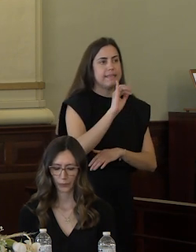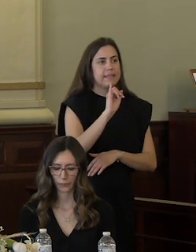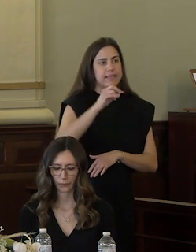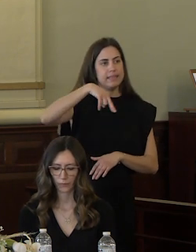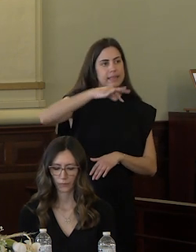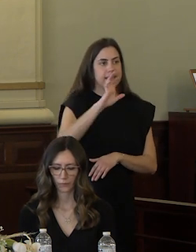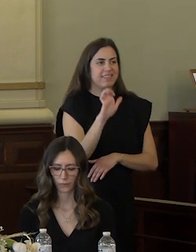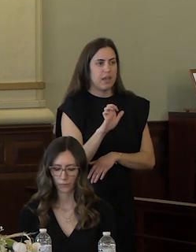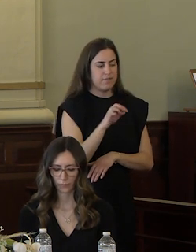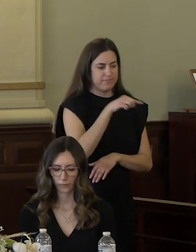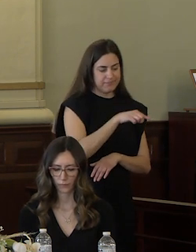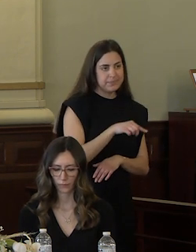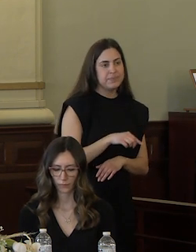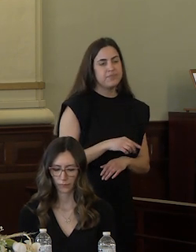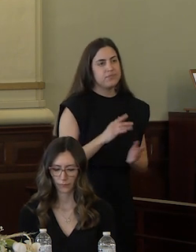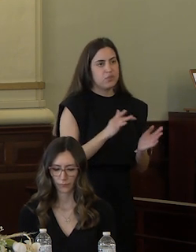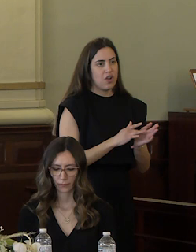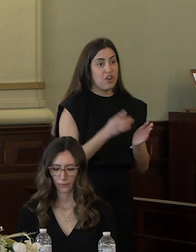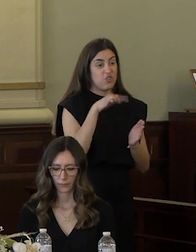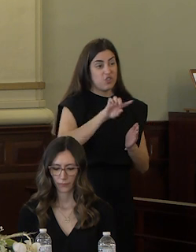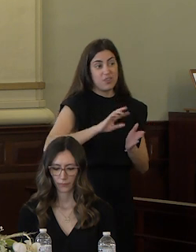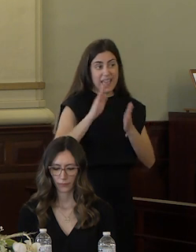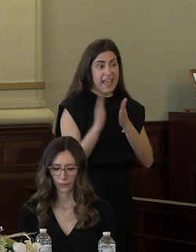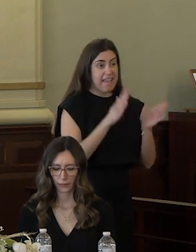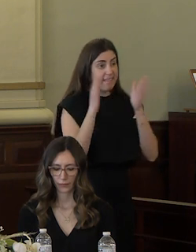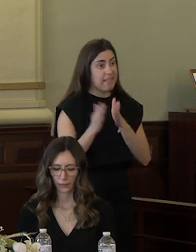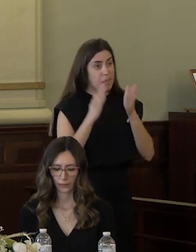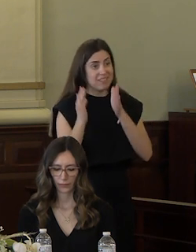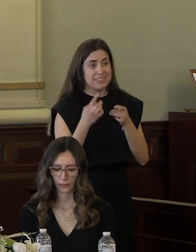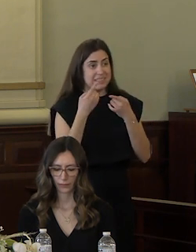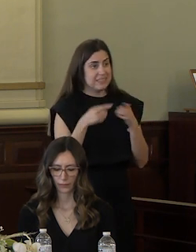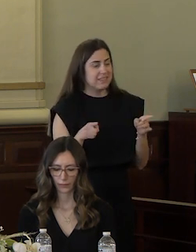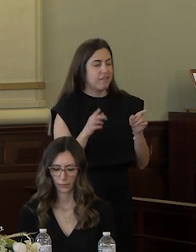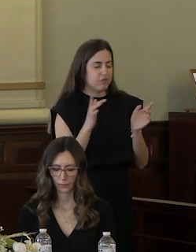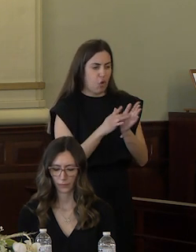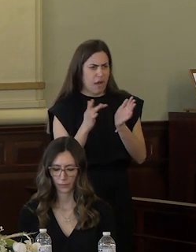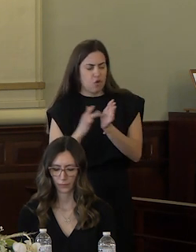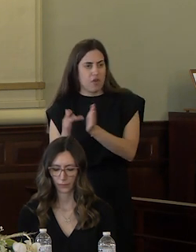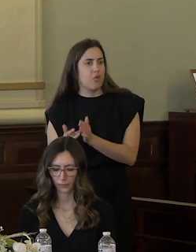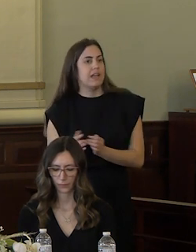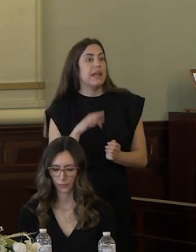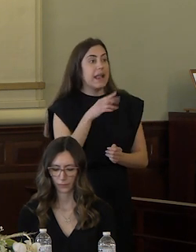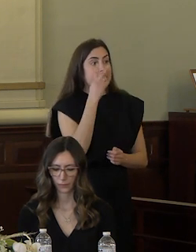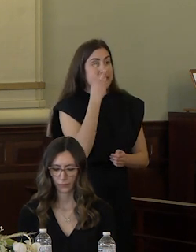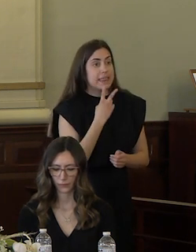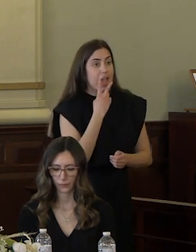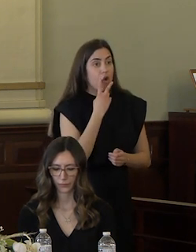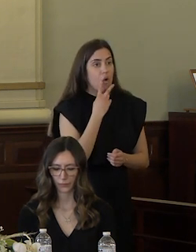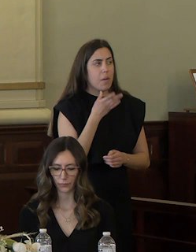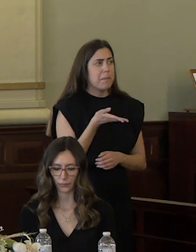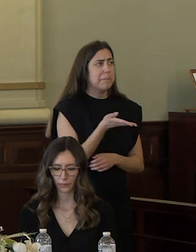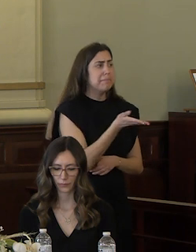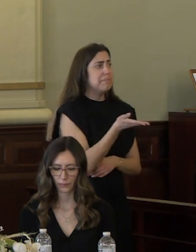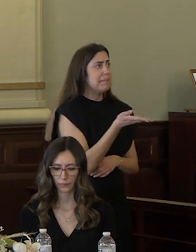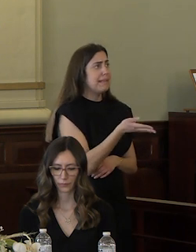Hemos pasado por distintas etapas, por distintas tesituras. Él vino a sacar a los ciegos de la mendicidad, de